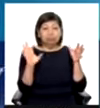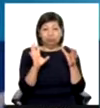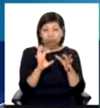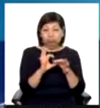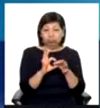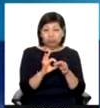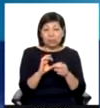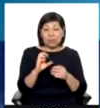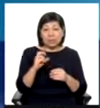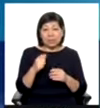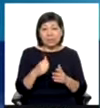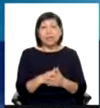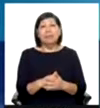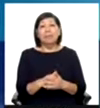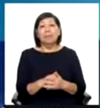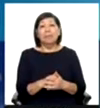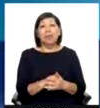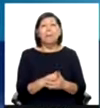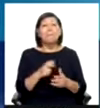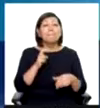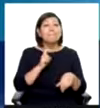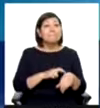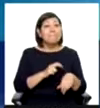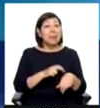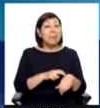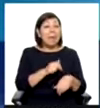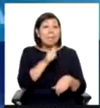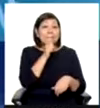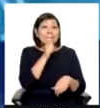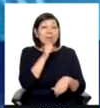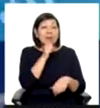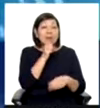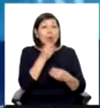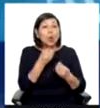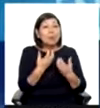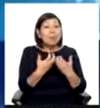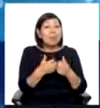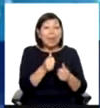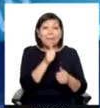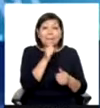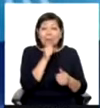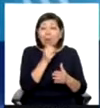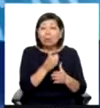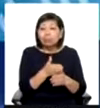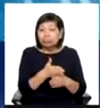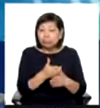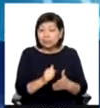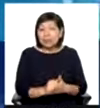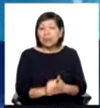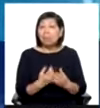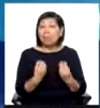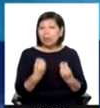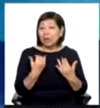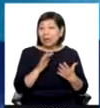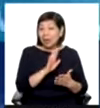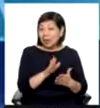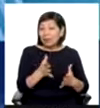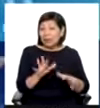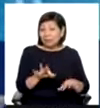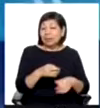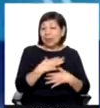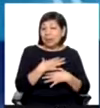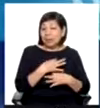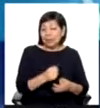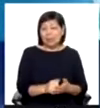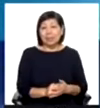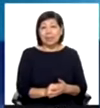con el CIP, Centro Internacional de la Papa, uh-huh. la empresa privada. ¿Cómo la empresa privada también participa? Porque ellos están interesados en